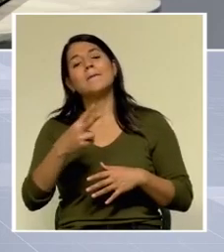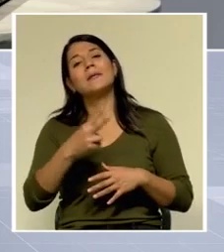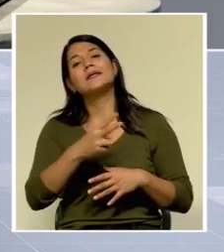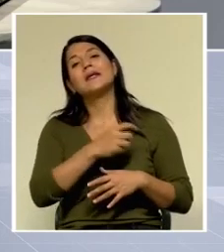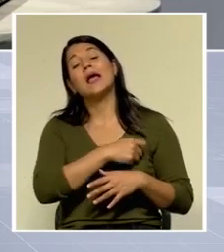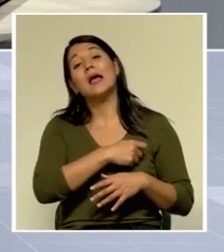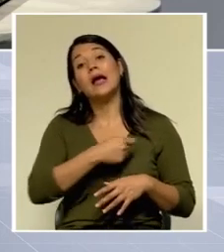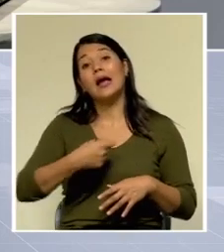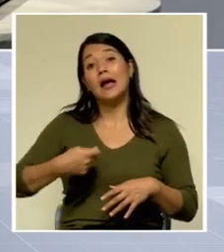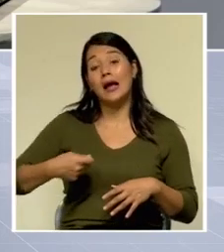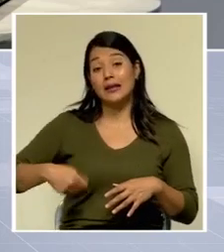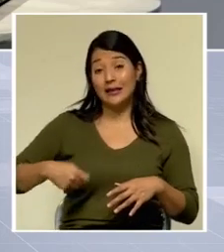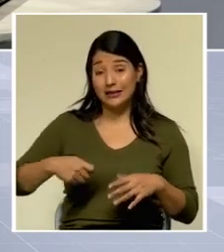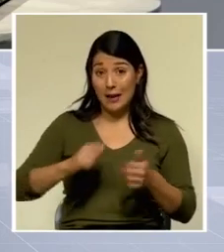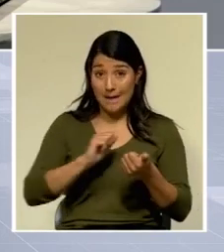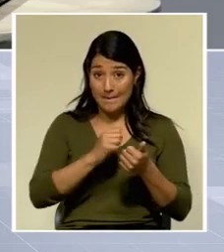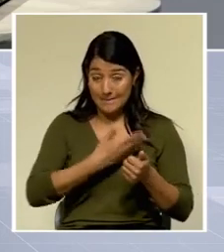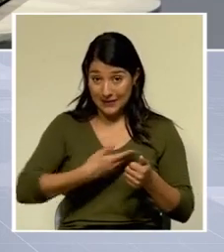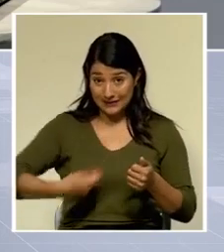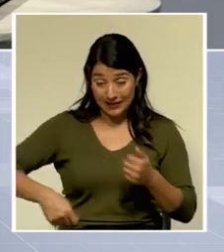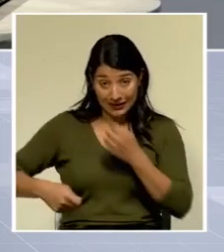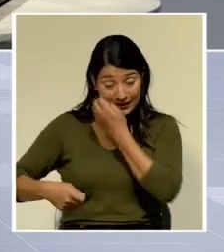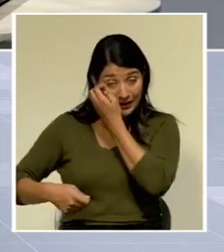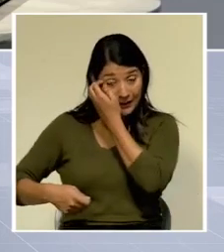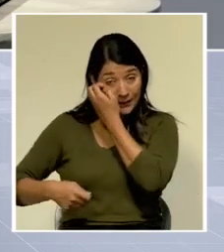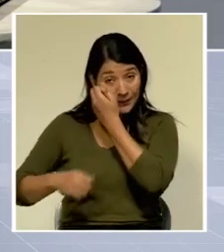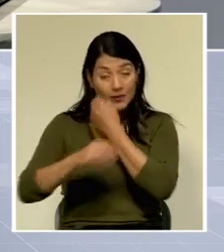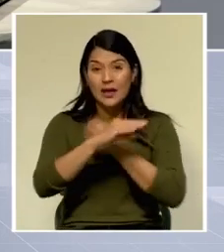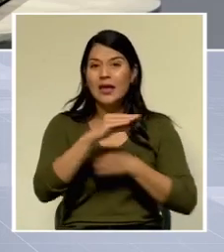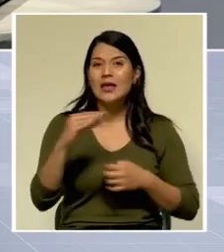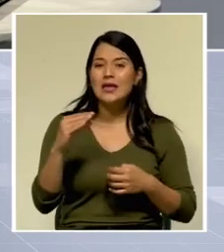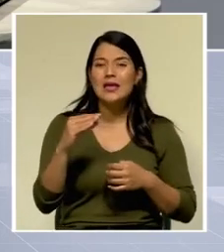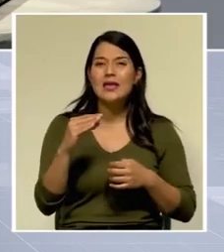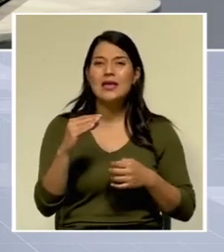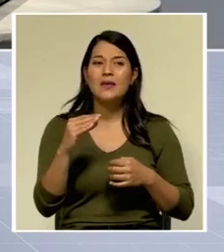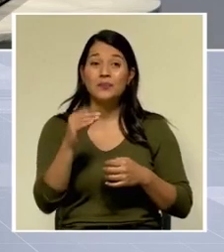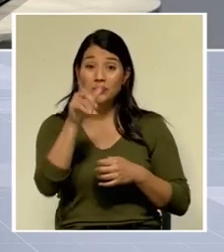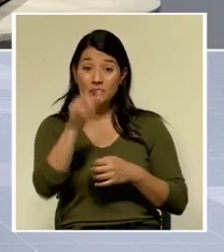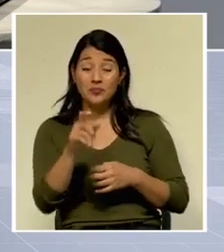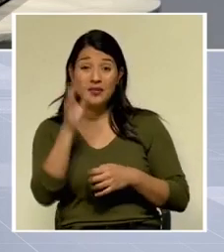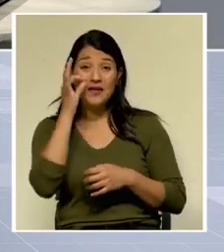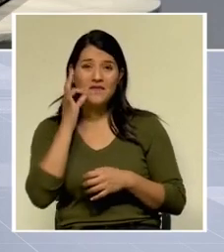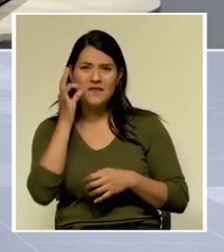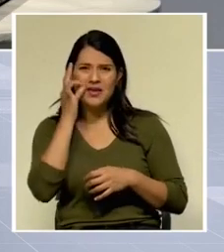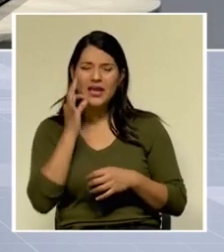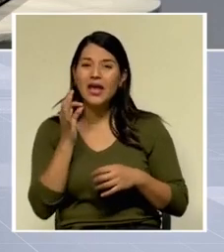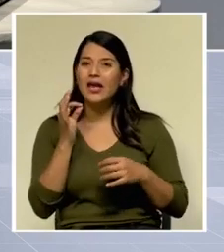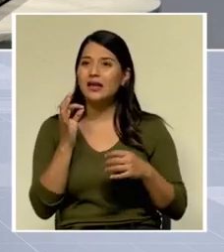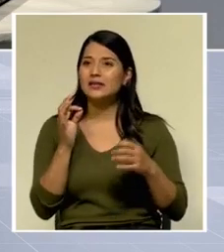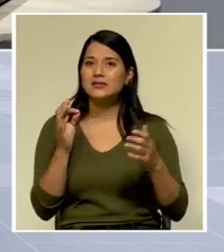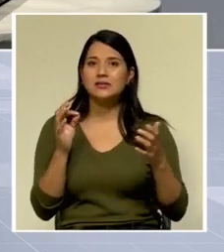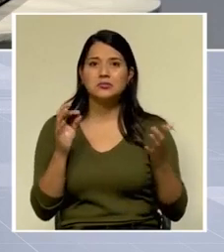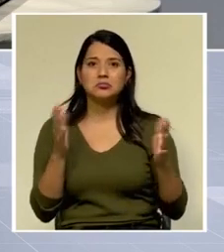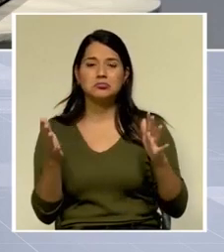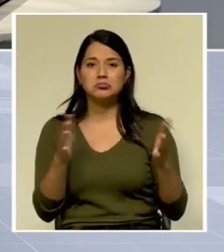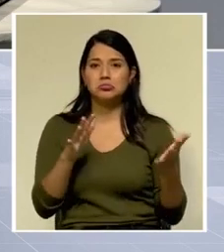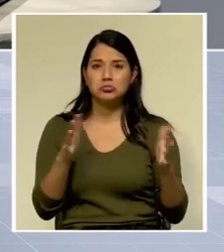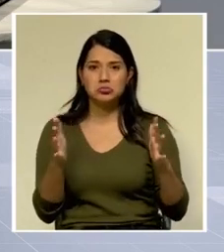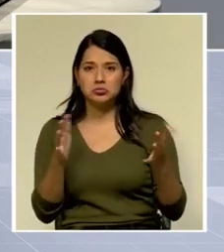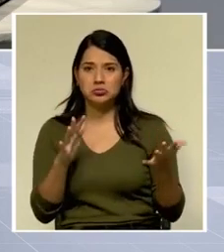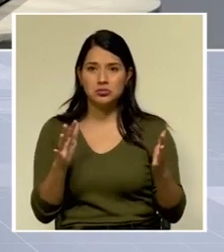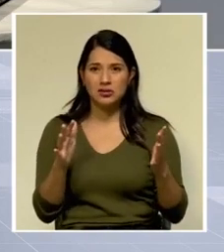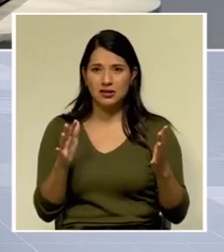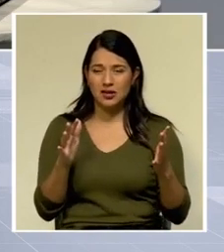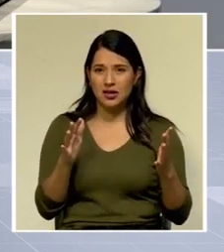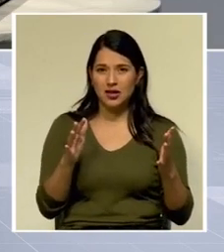señalando con ello además que la fórmula presidencial de José María Figueres es absolutamente ambivalente respecto de lo que dice uno